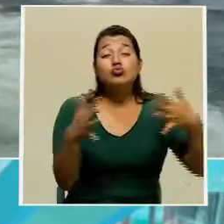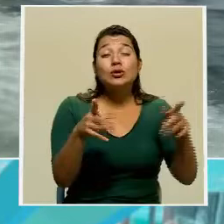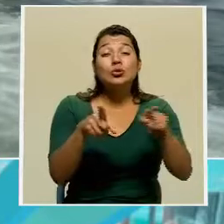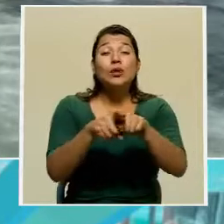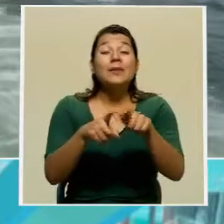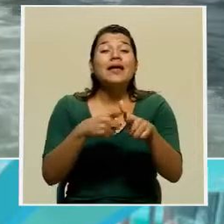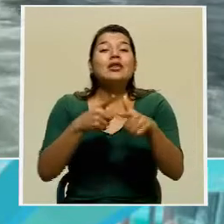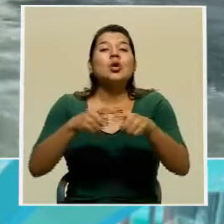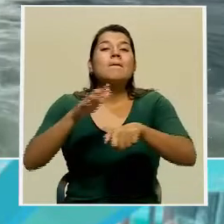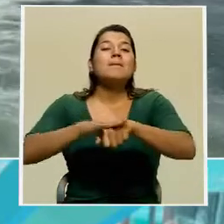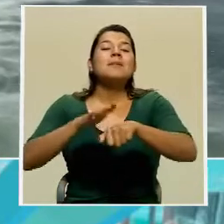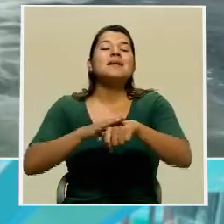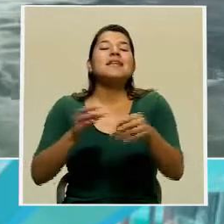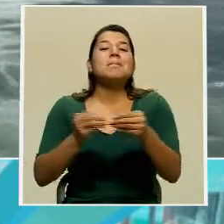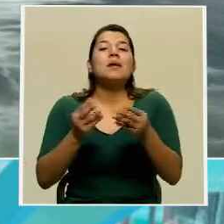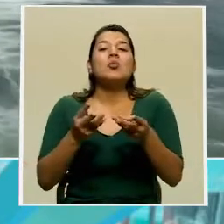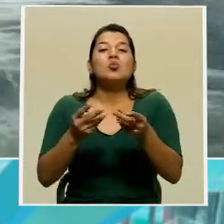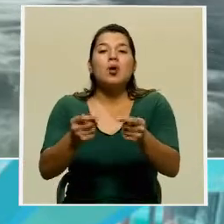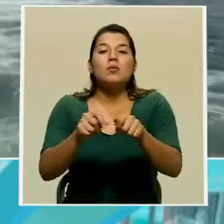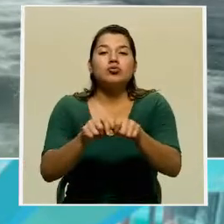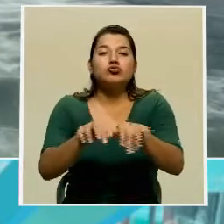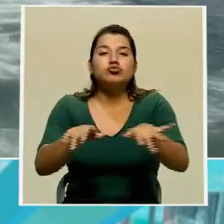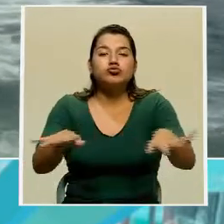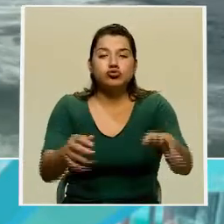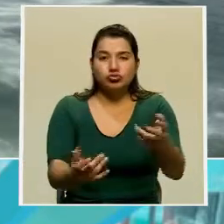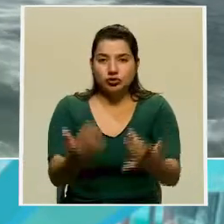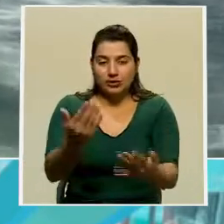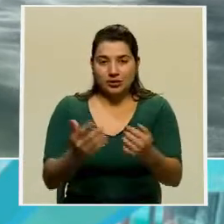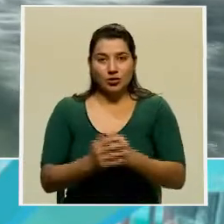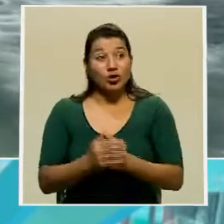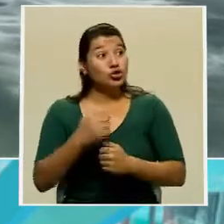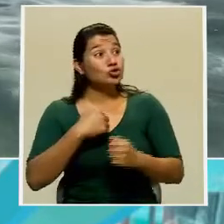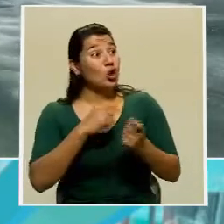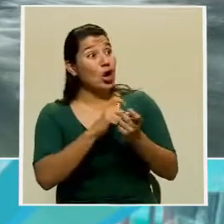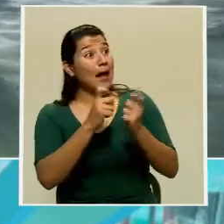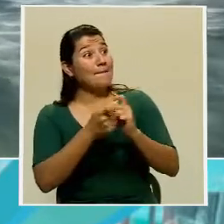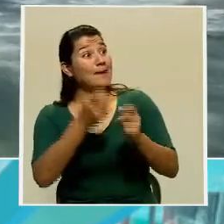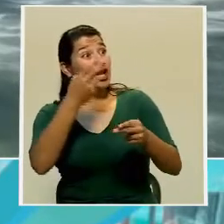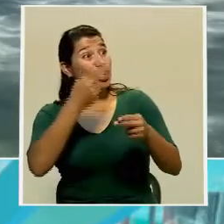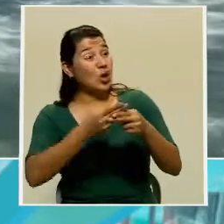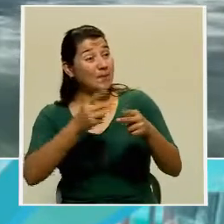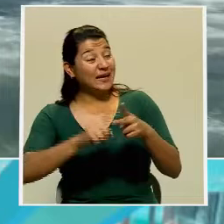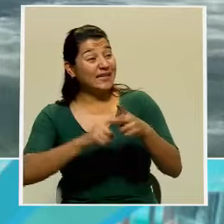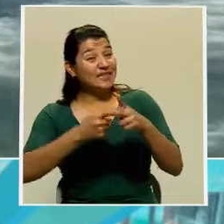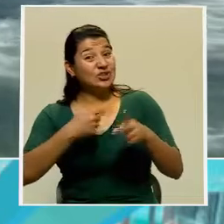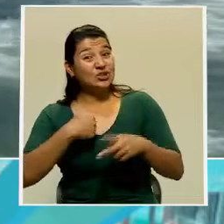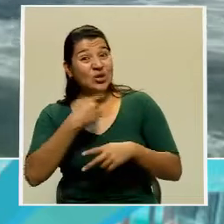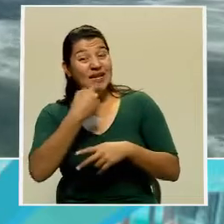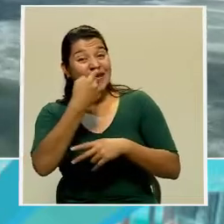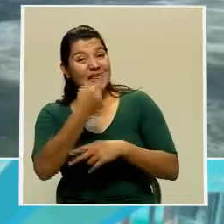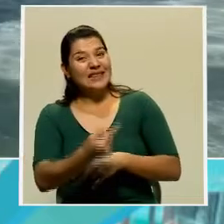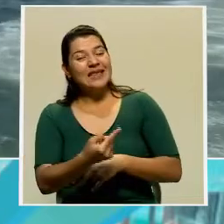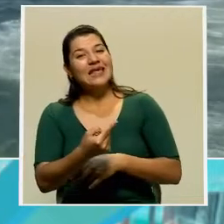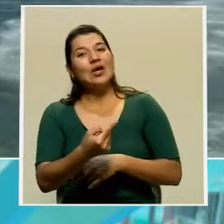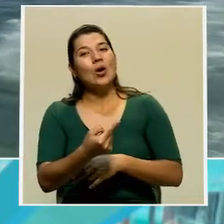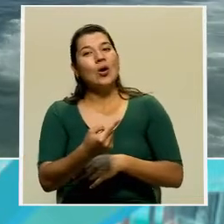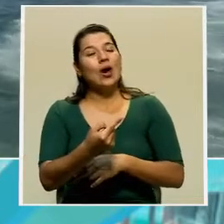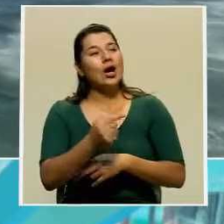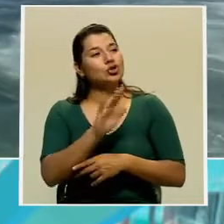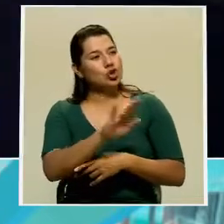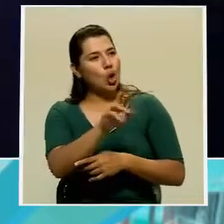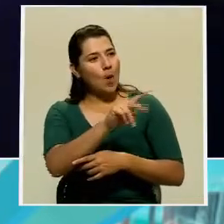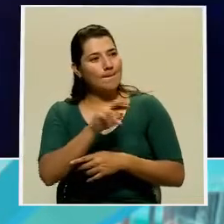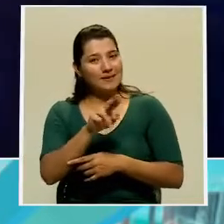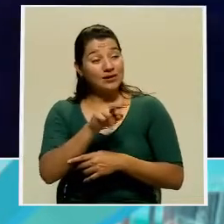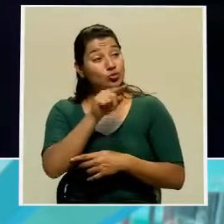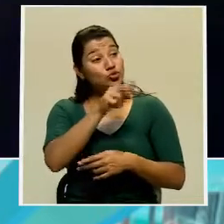rápidamente un incendio. Don Luis Salas, le cambié el nombre al inicio y le dije de su antiguo colega acá del Cuerpo de Bomberos. Don Luis Salas es